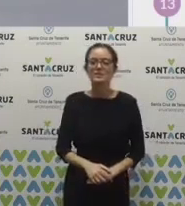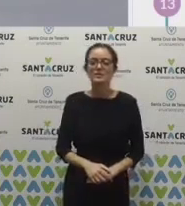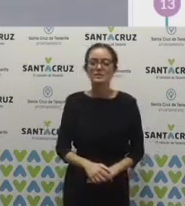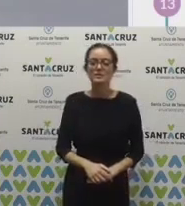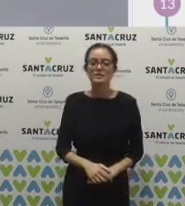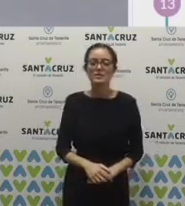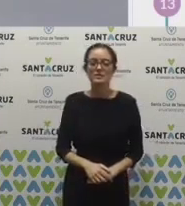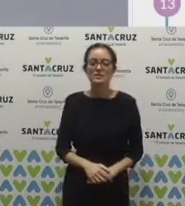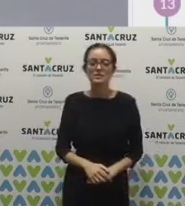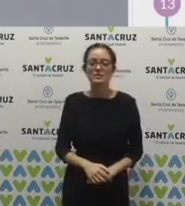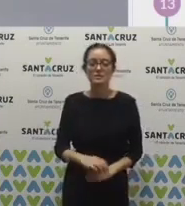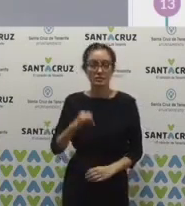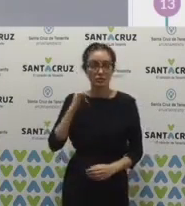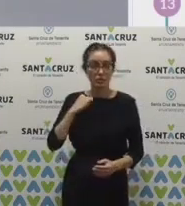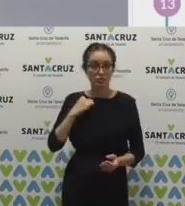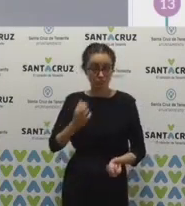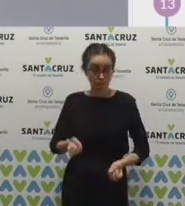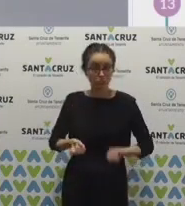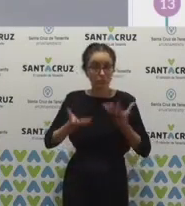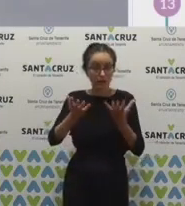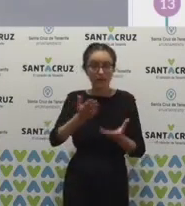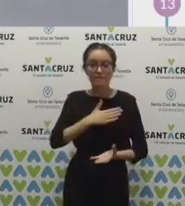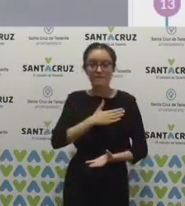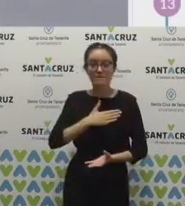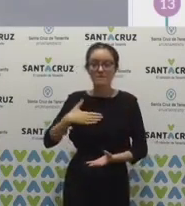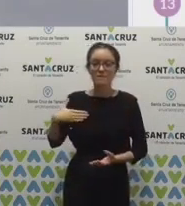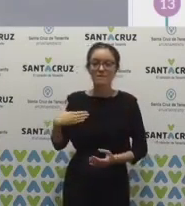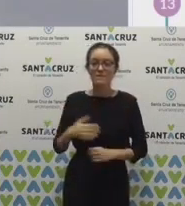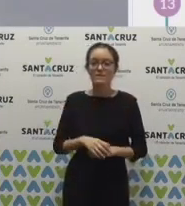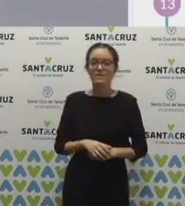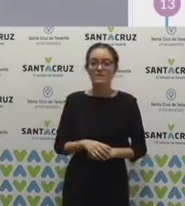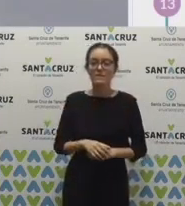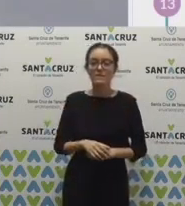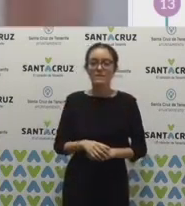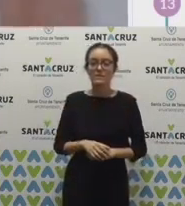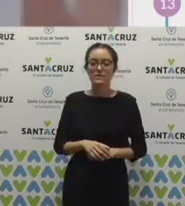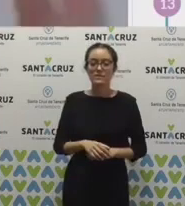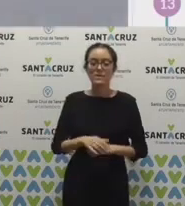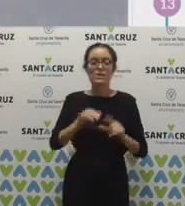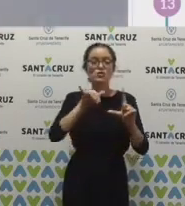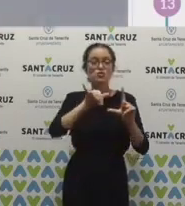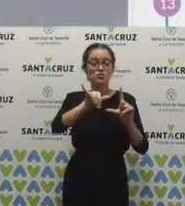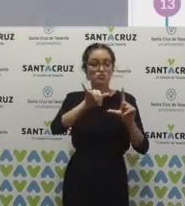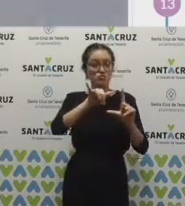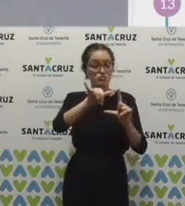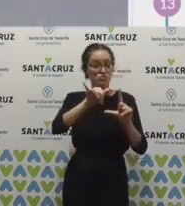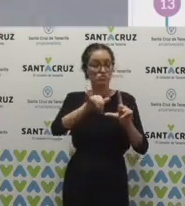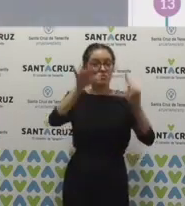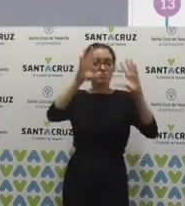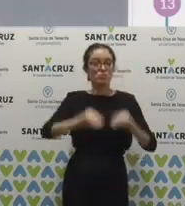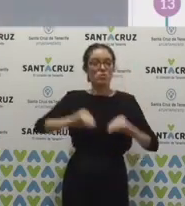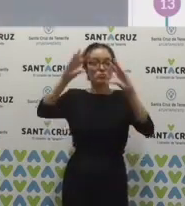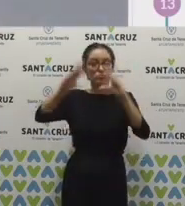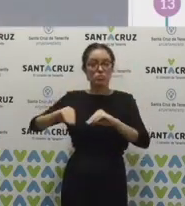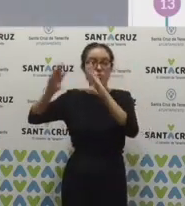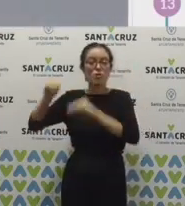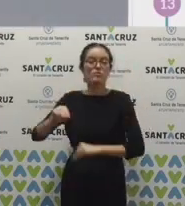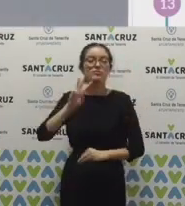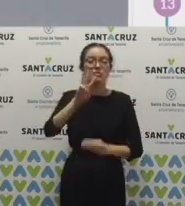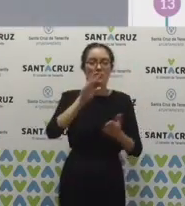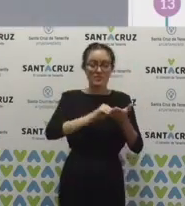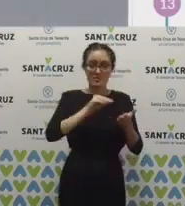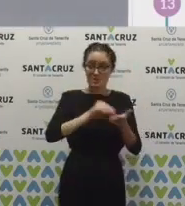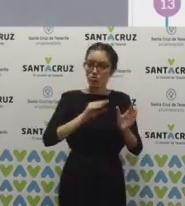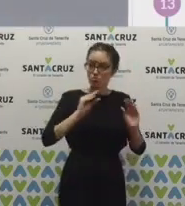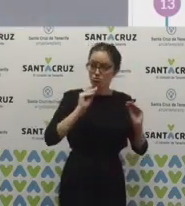declaración se han cortado en la retransmisión a través de youtube de tres plenos en este mandato el suyo